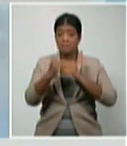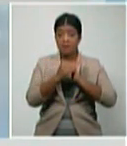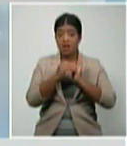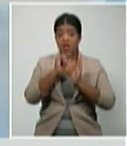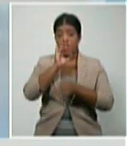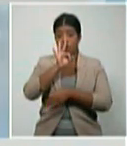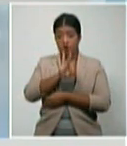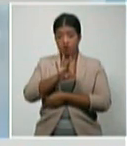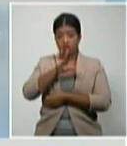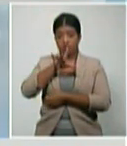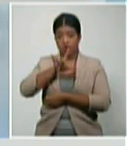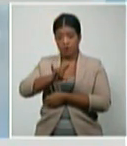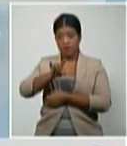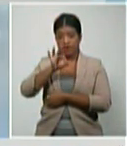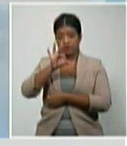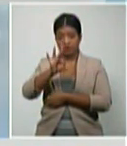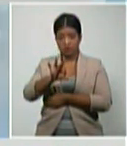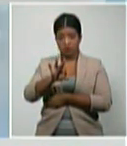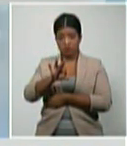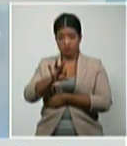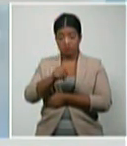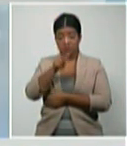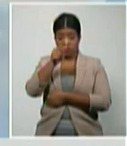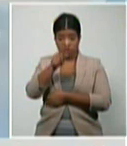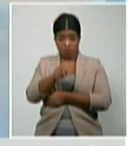1.898 tienen una evolución, el